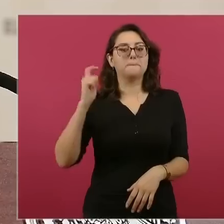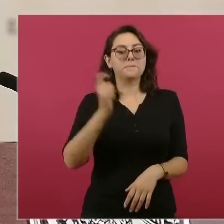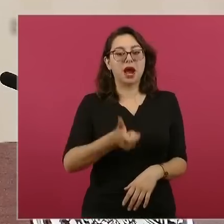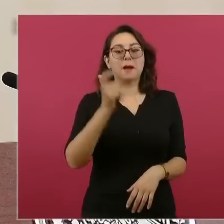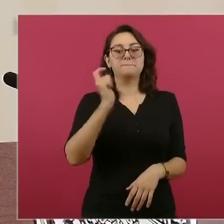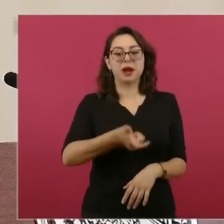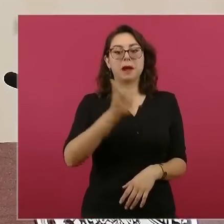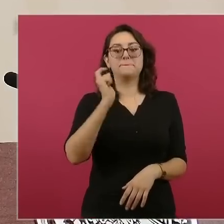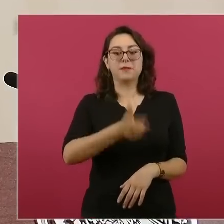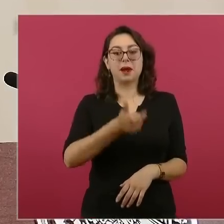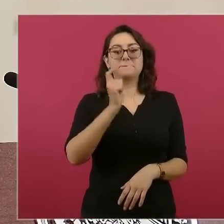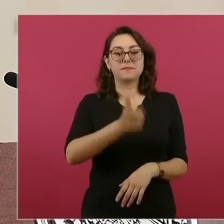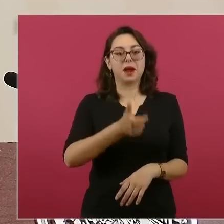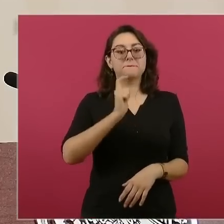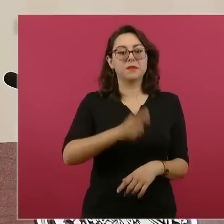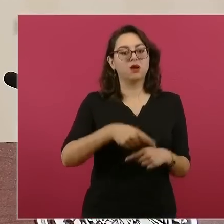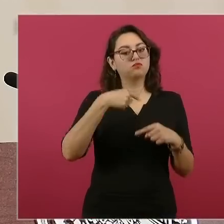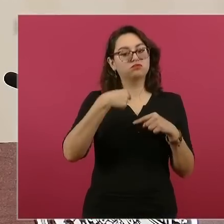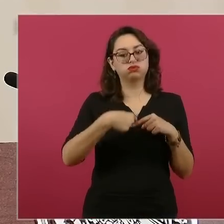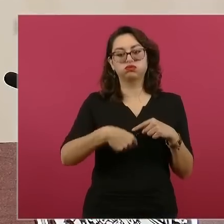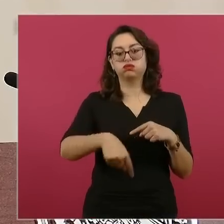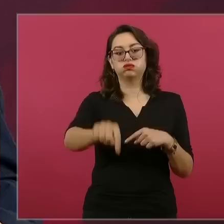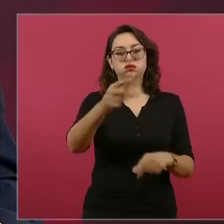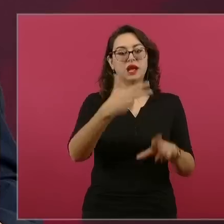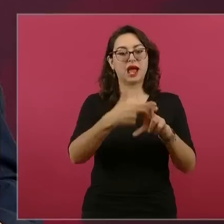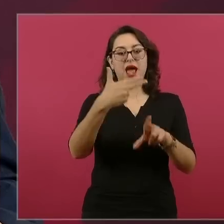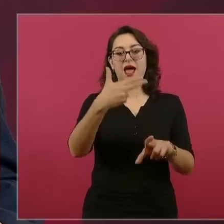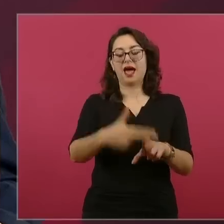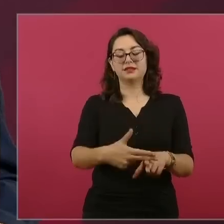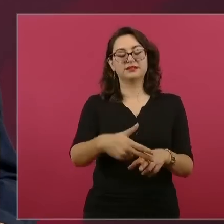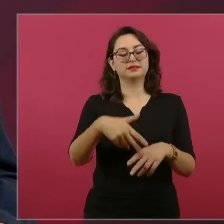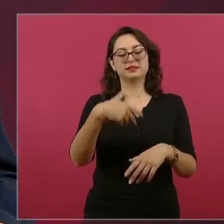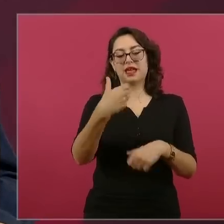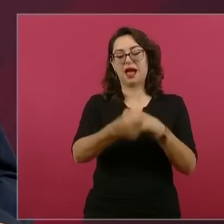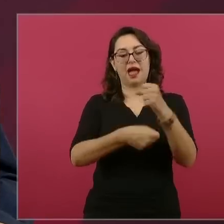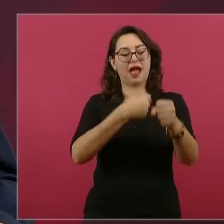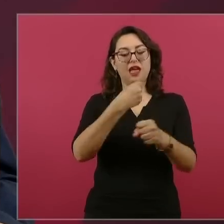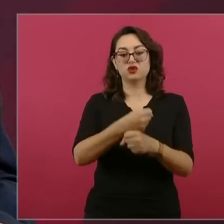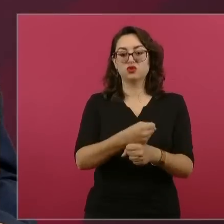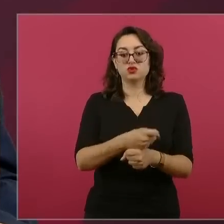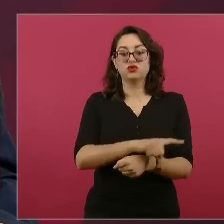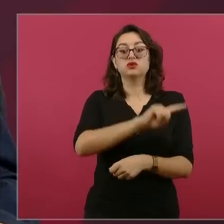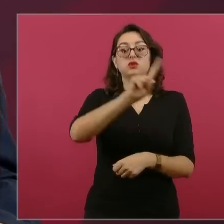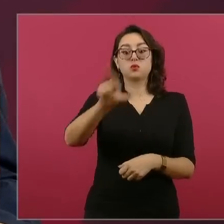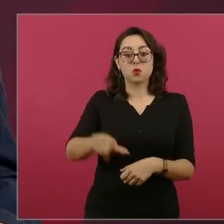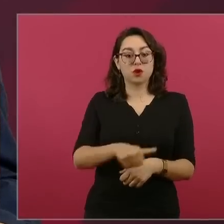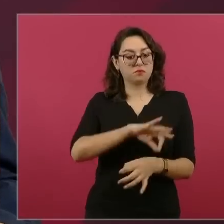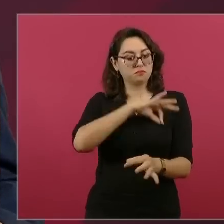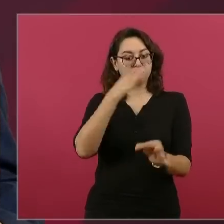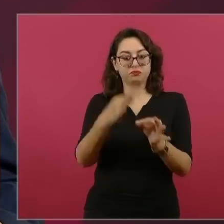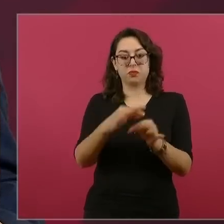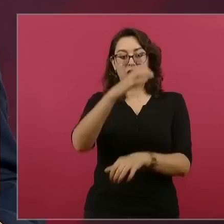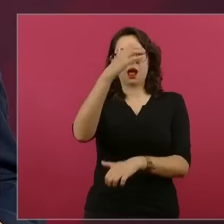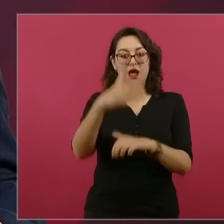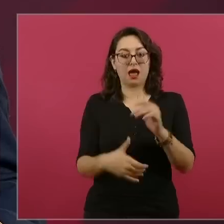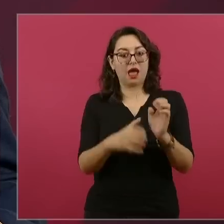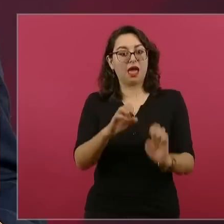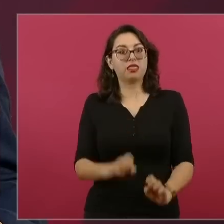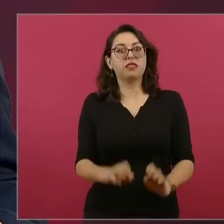a cargo como propiedad de la empresa, así de leoninos los